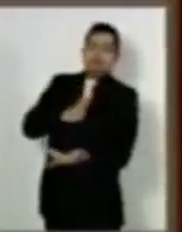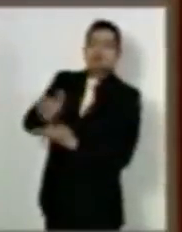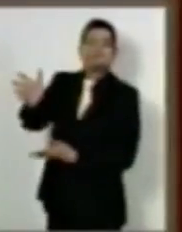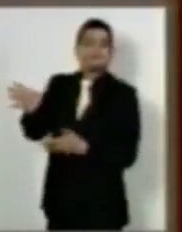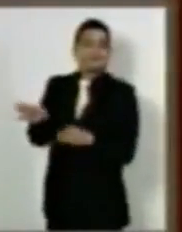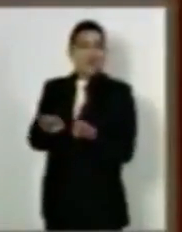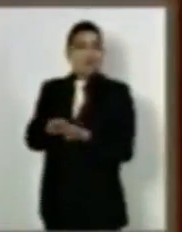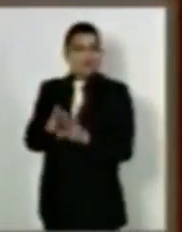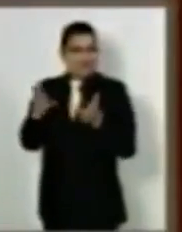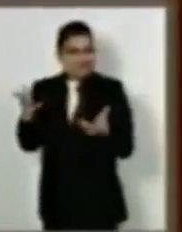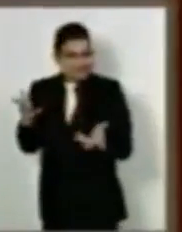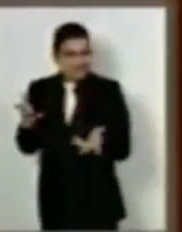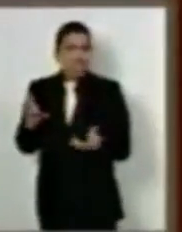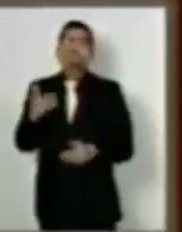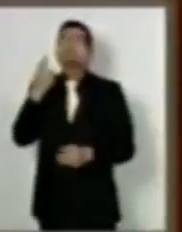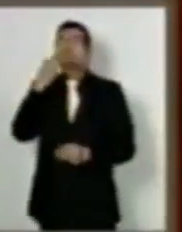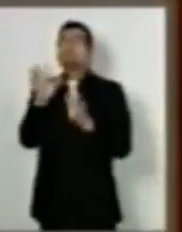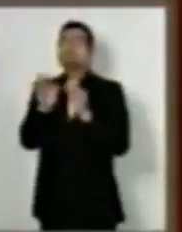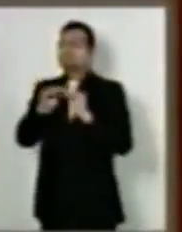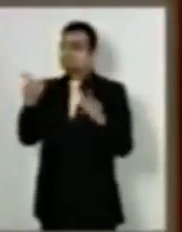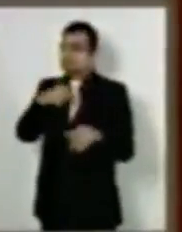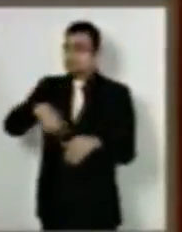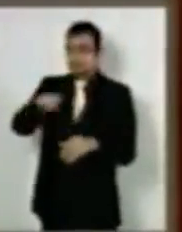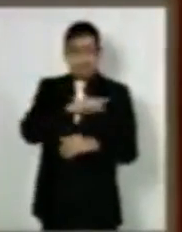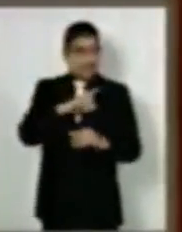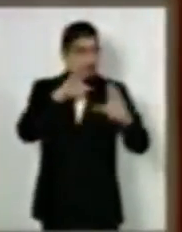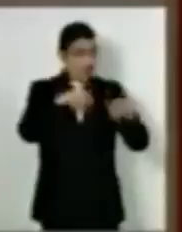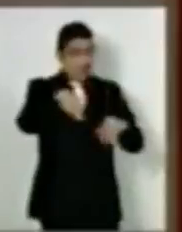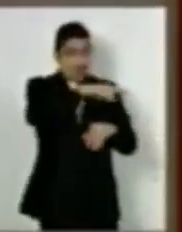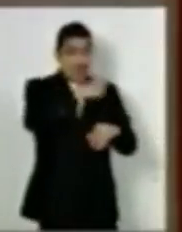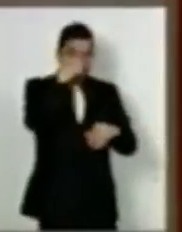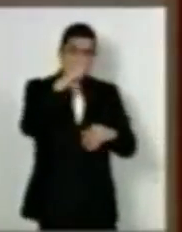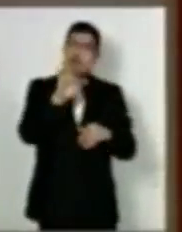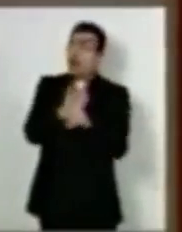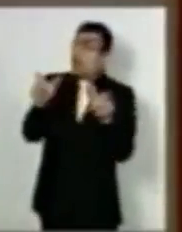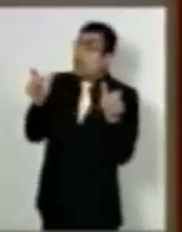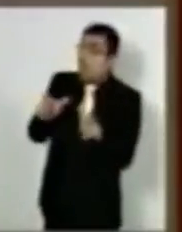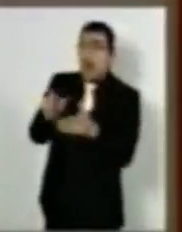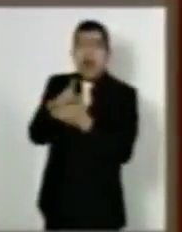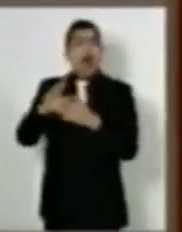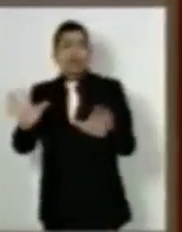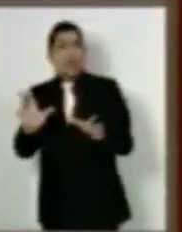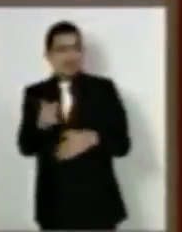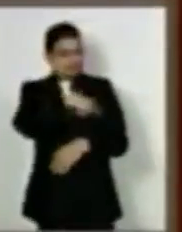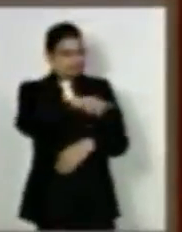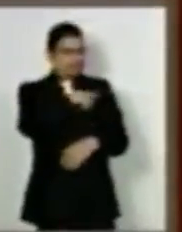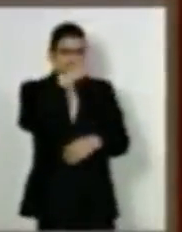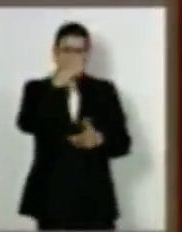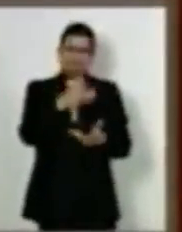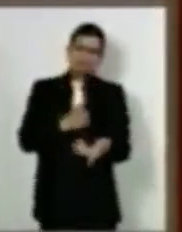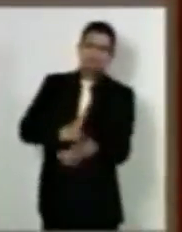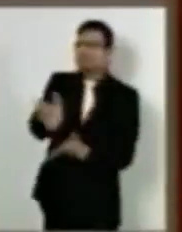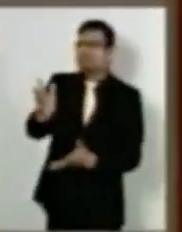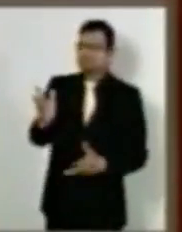Armadas. Es claro que su entrenamiento no es para prevenir los delitos, sino para realizar